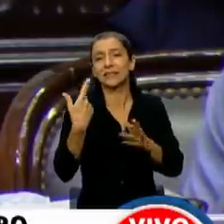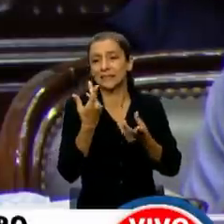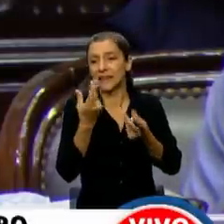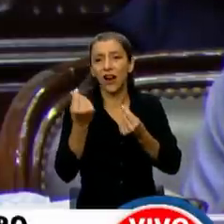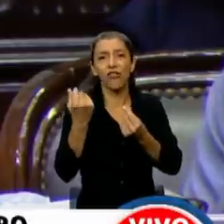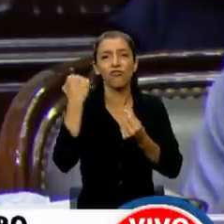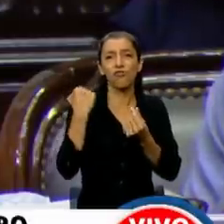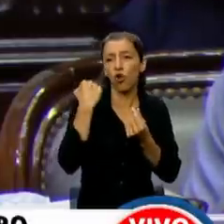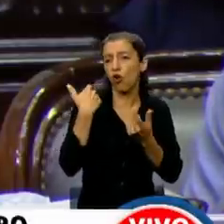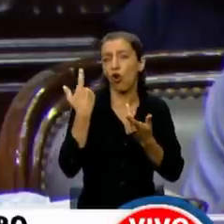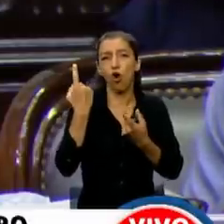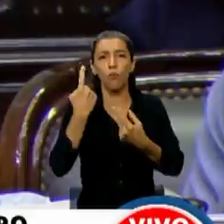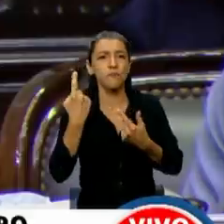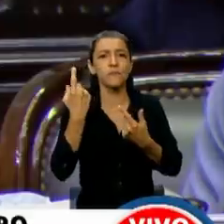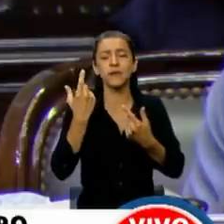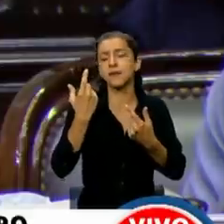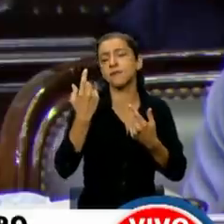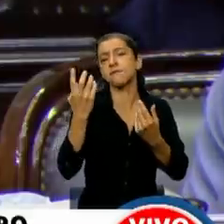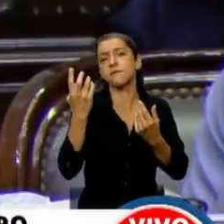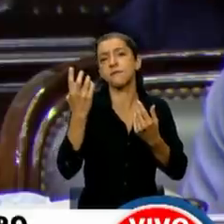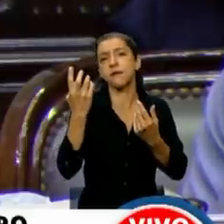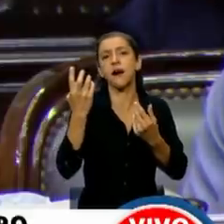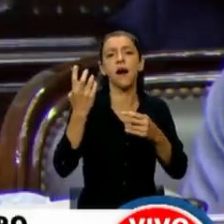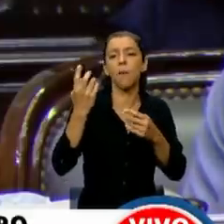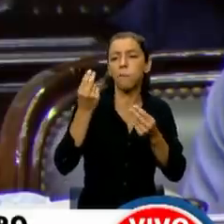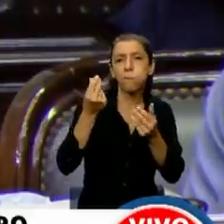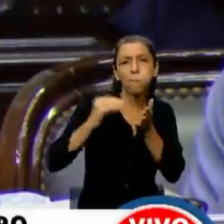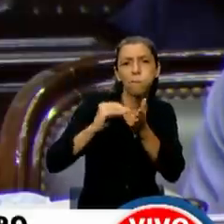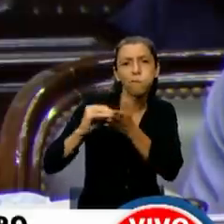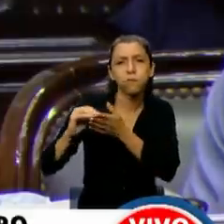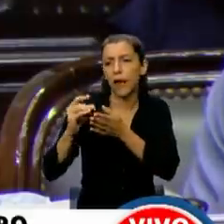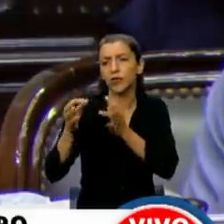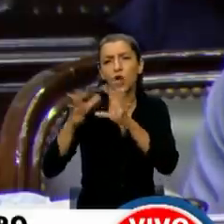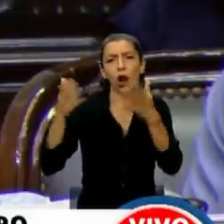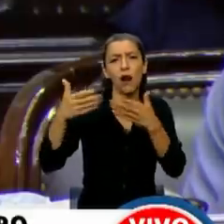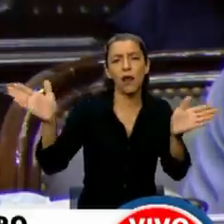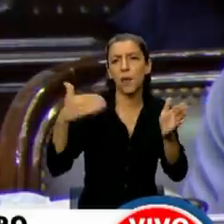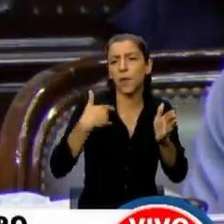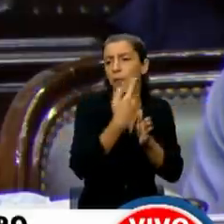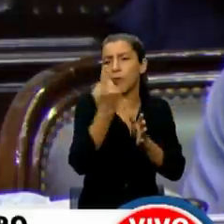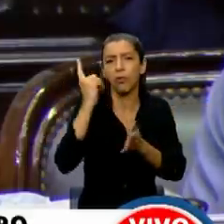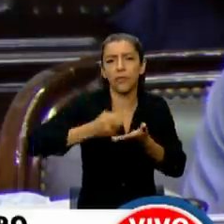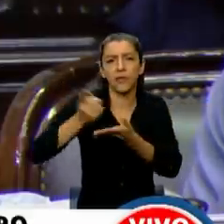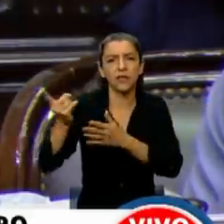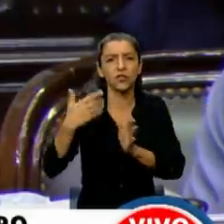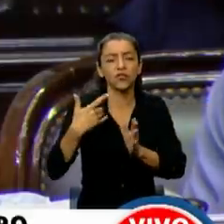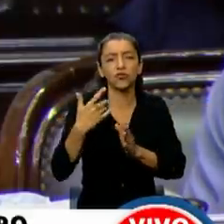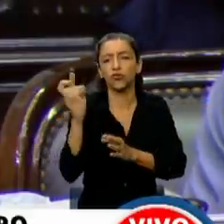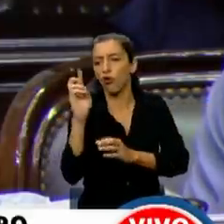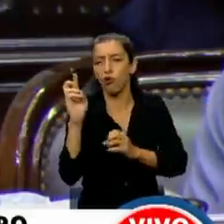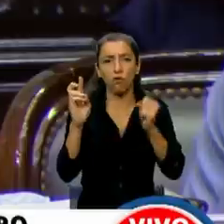economía la liberación de precios y tarifas la liberación del tipo de